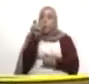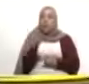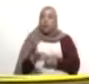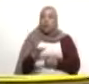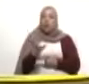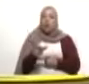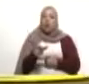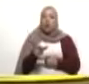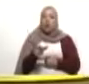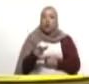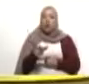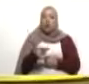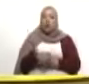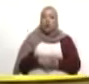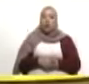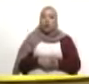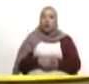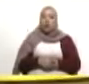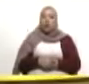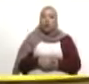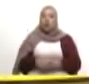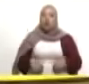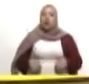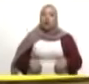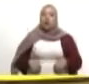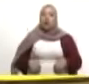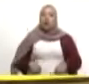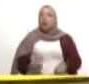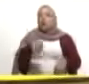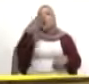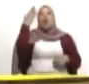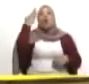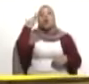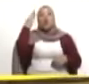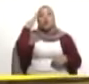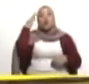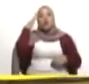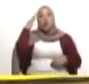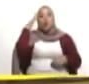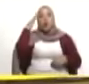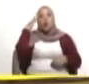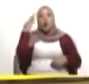algo? Jorge, ¿tú sabes qué tienen?